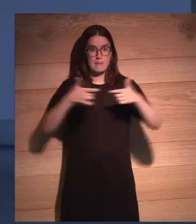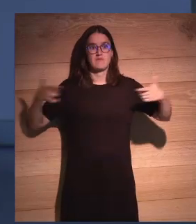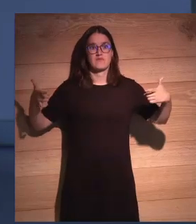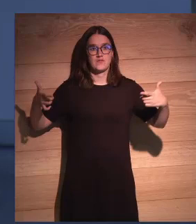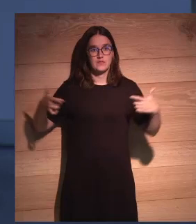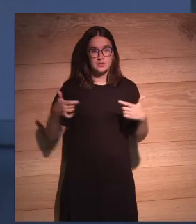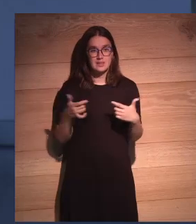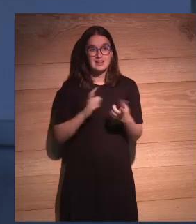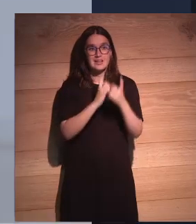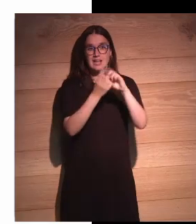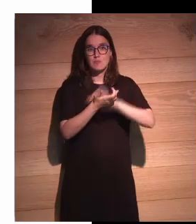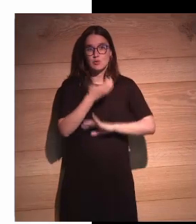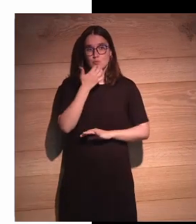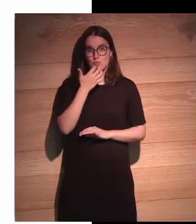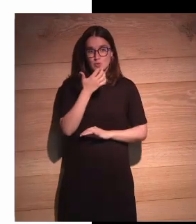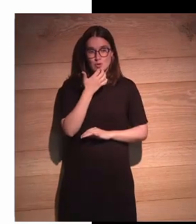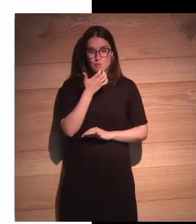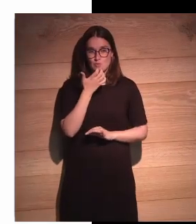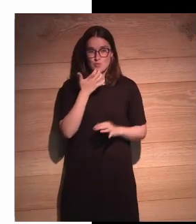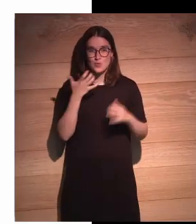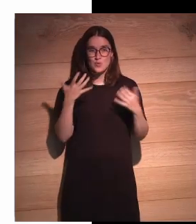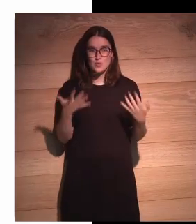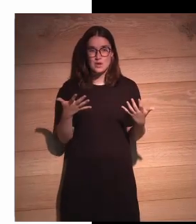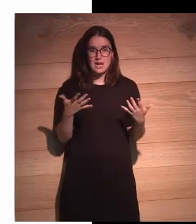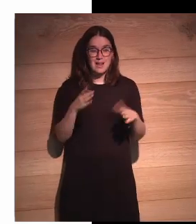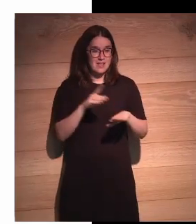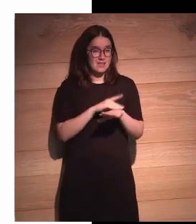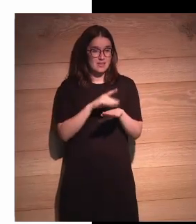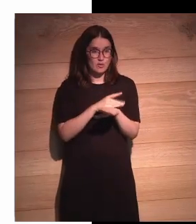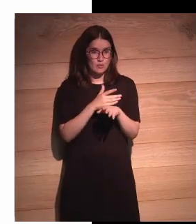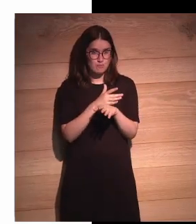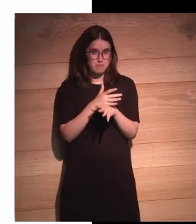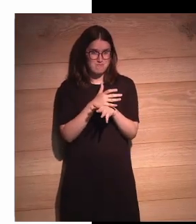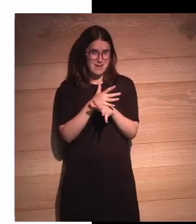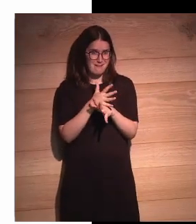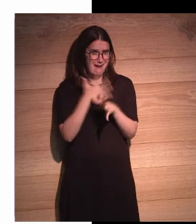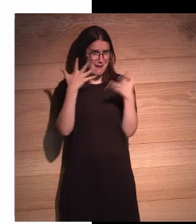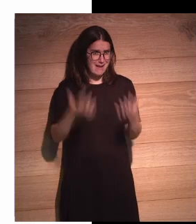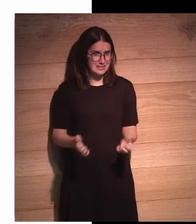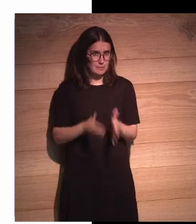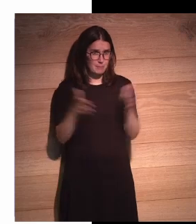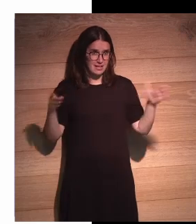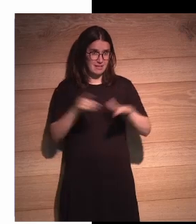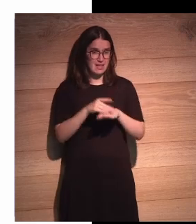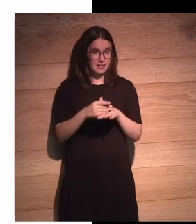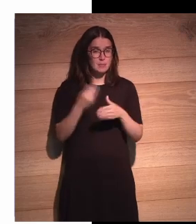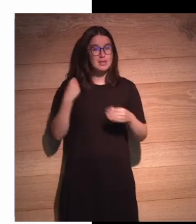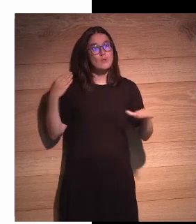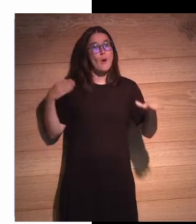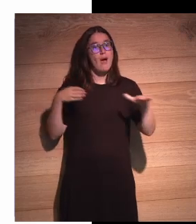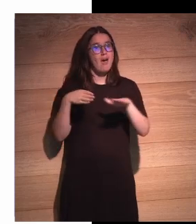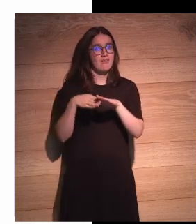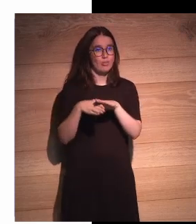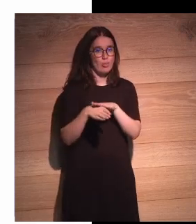despegue. Cambios como la abundancia de datos, el Big Data, como el